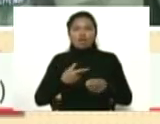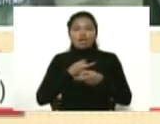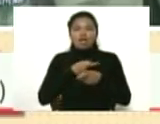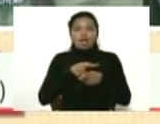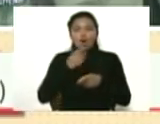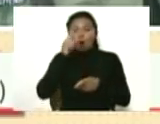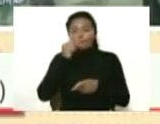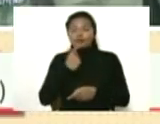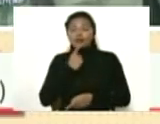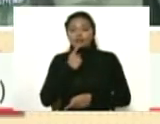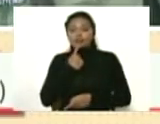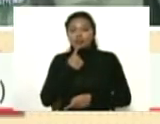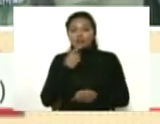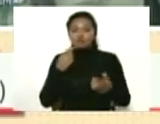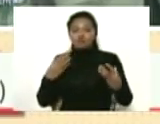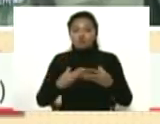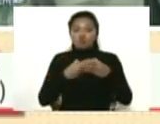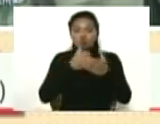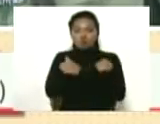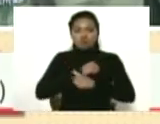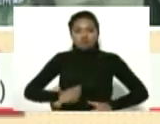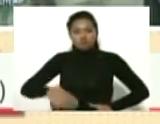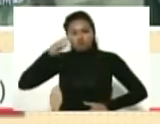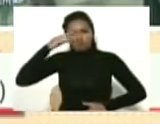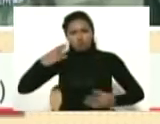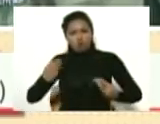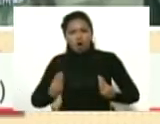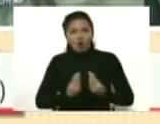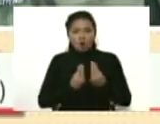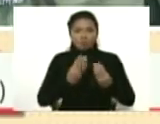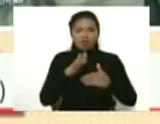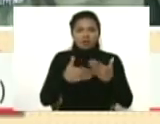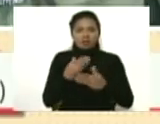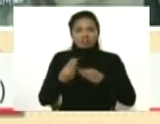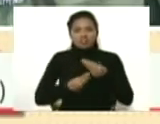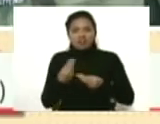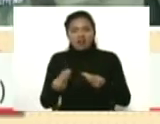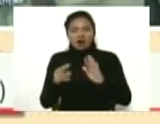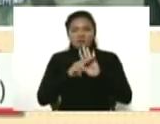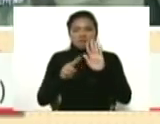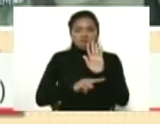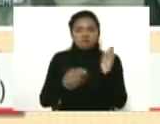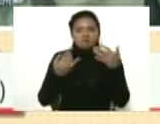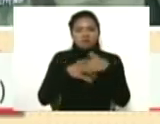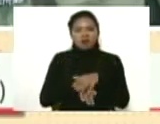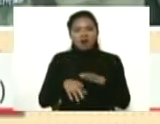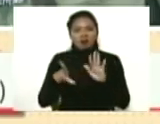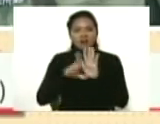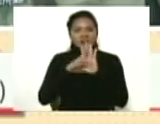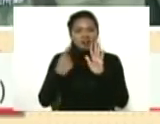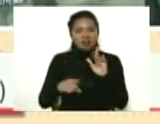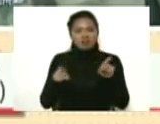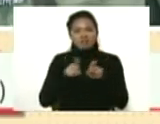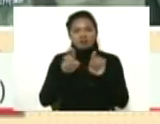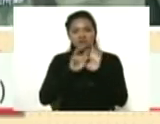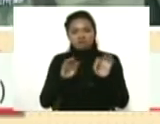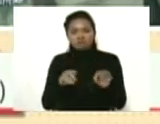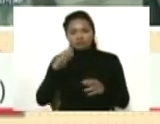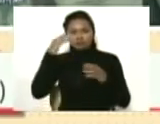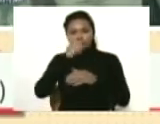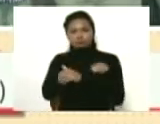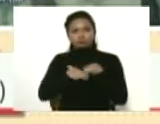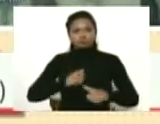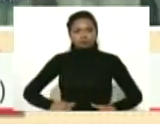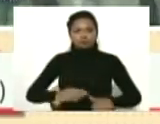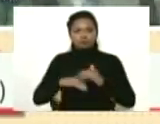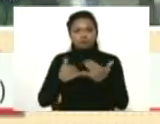en coordinación con toda la Fuerza Armada Nacional Bolivariana, se haga una reforma integral de la Ley Orgánica de la Fuerza Armada